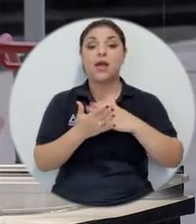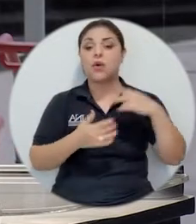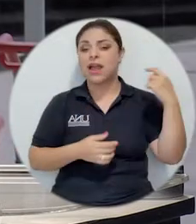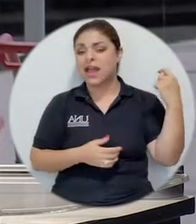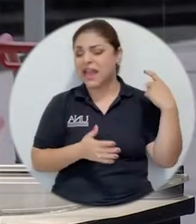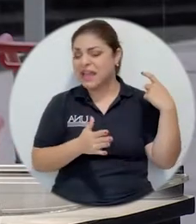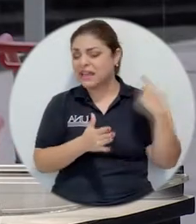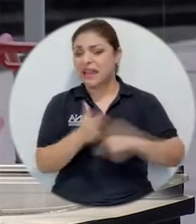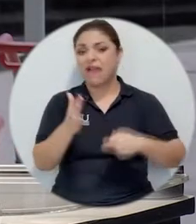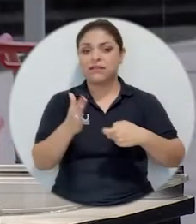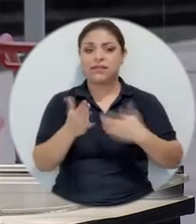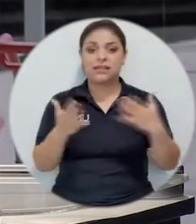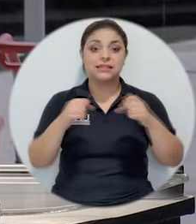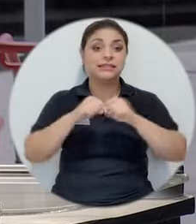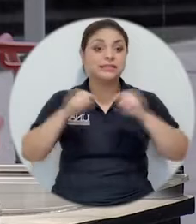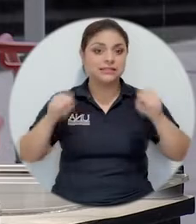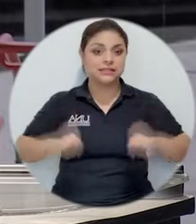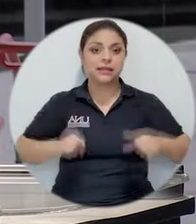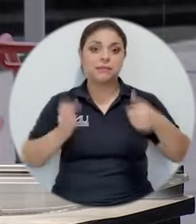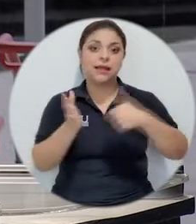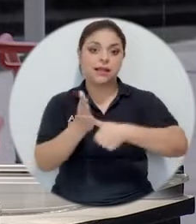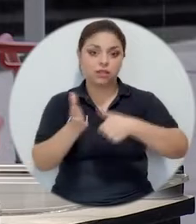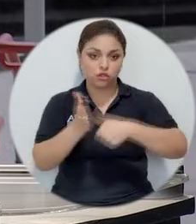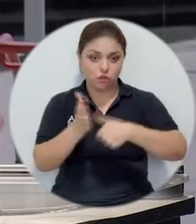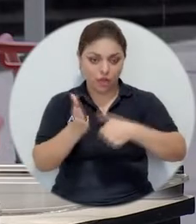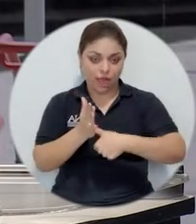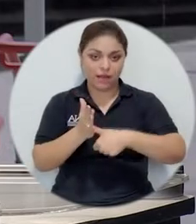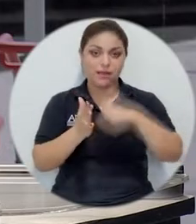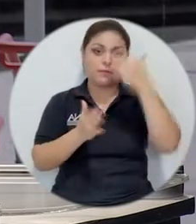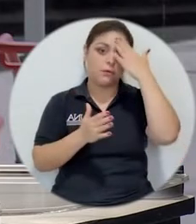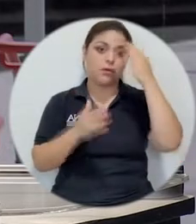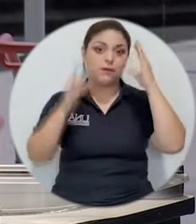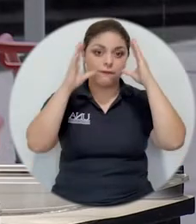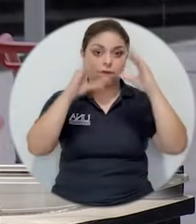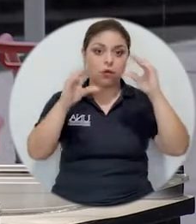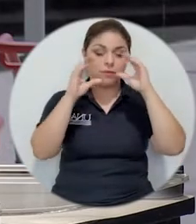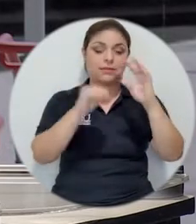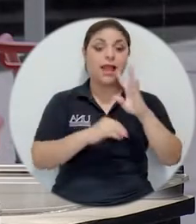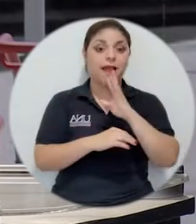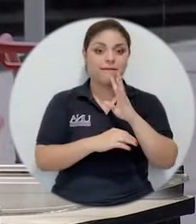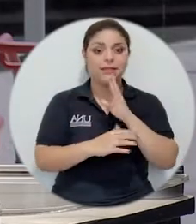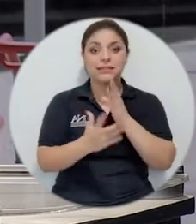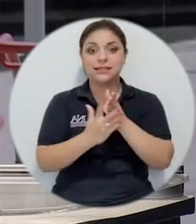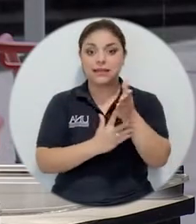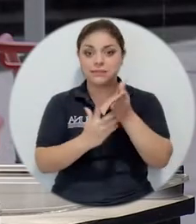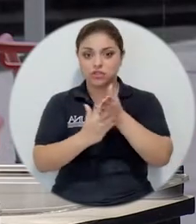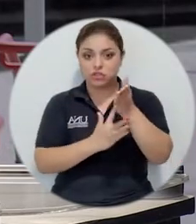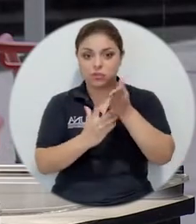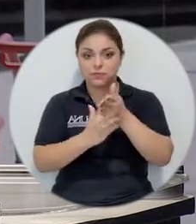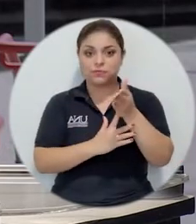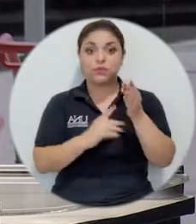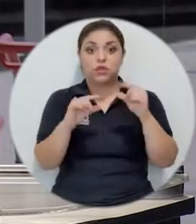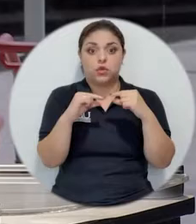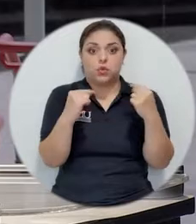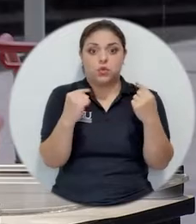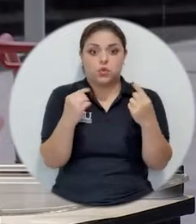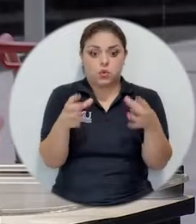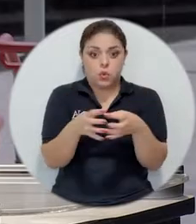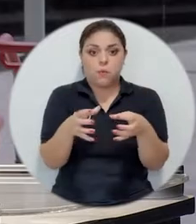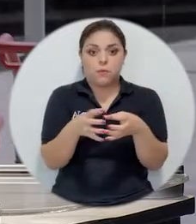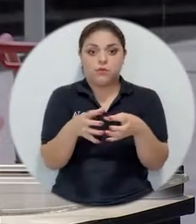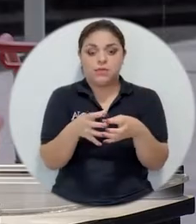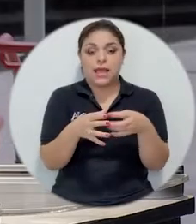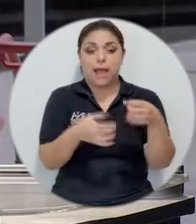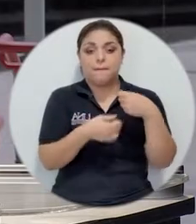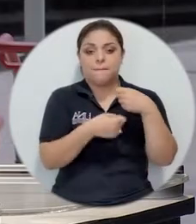sistema electoral, porque los informes hablan de intervención de estos grupos dentro de las campañas electorales en Costa